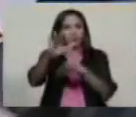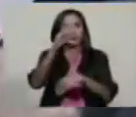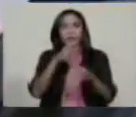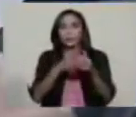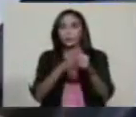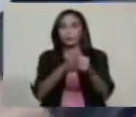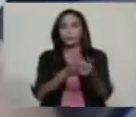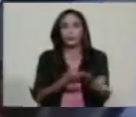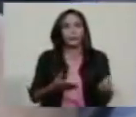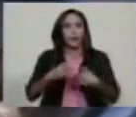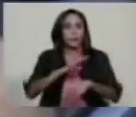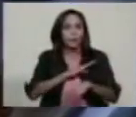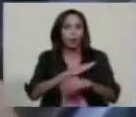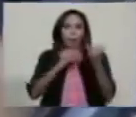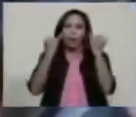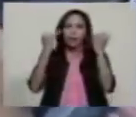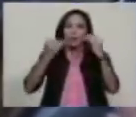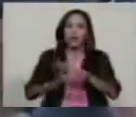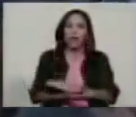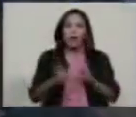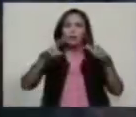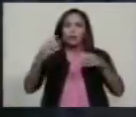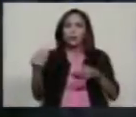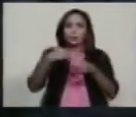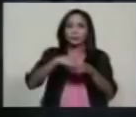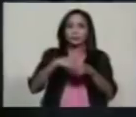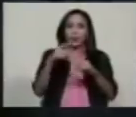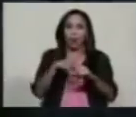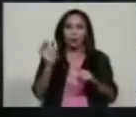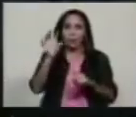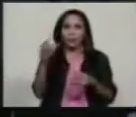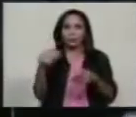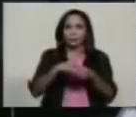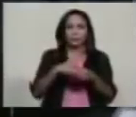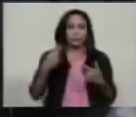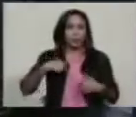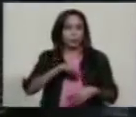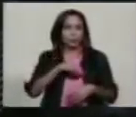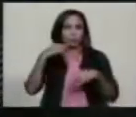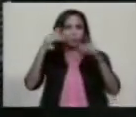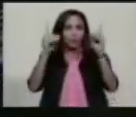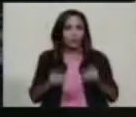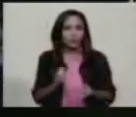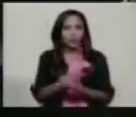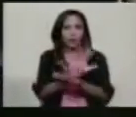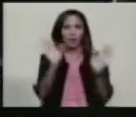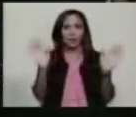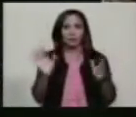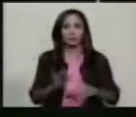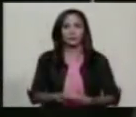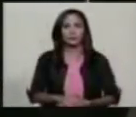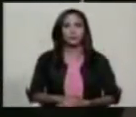propios pies y seguiremos tomando nuestras propias decisiones.